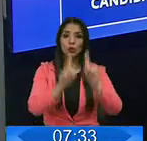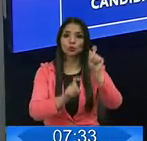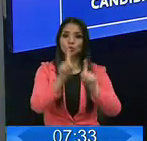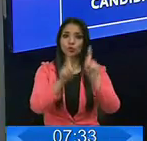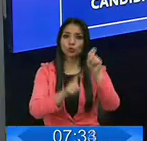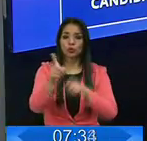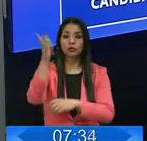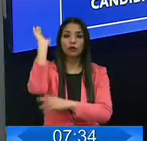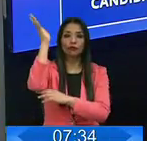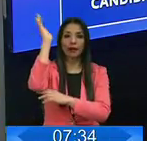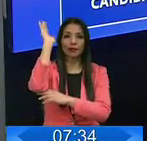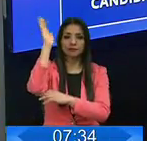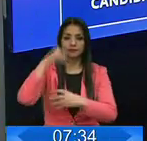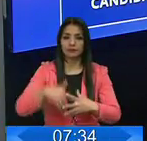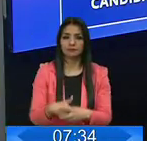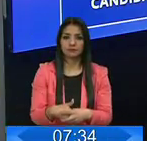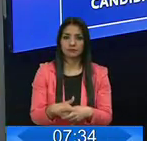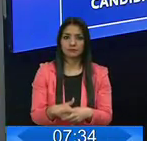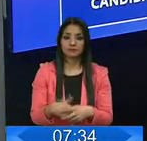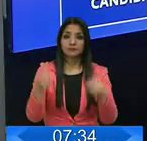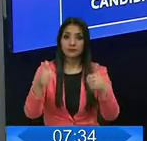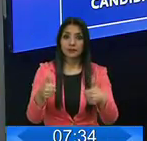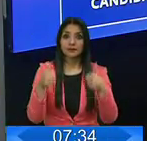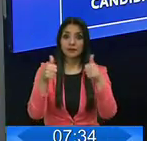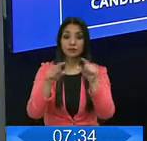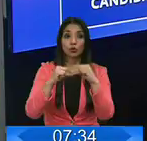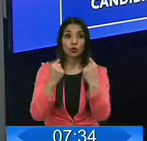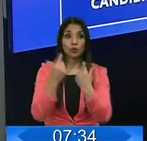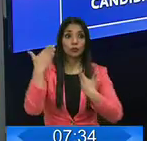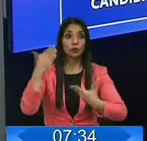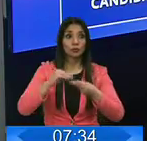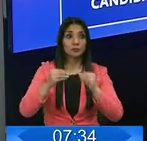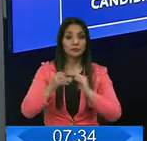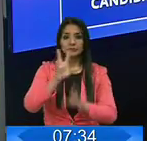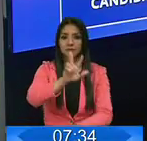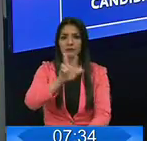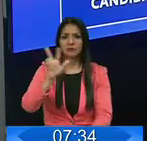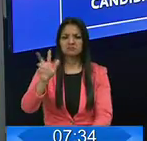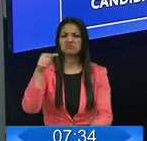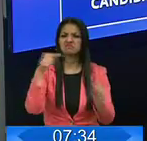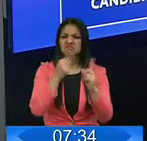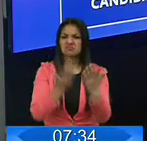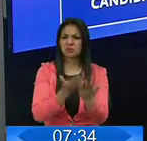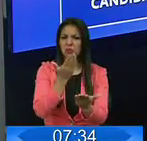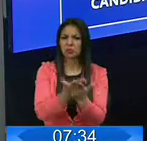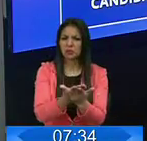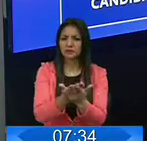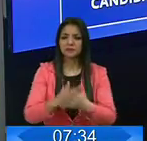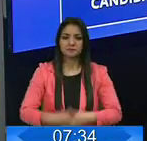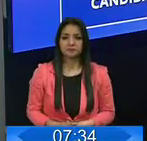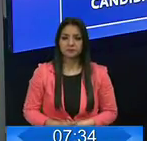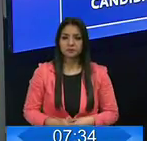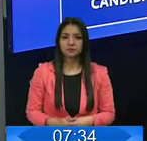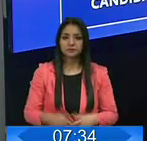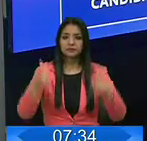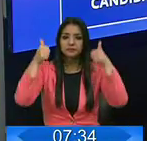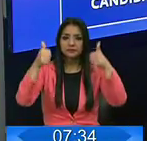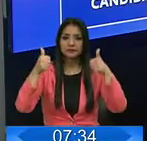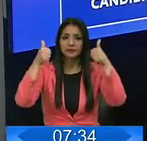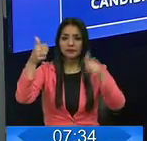conferencista. Candidato por Juntos Podemos, lista 33. ¿Qué propone el señor Lomas, el candidato para la alcaldía de